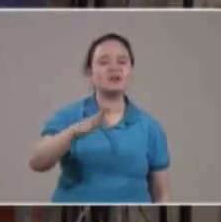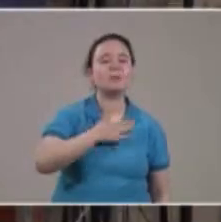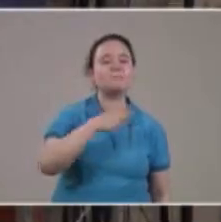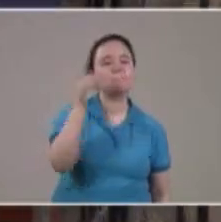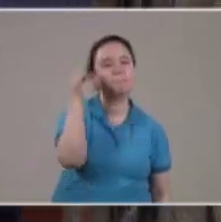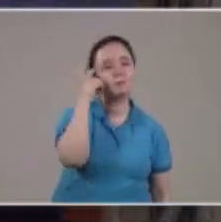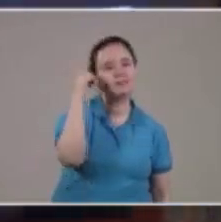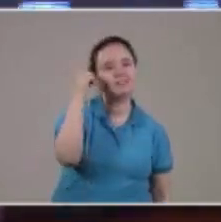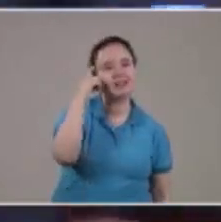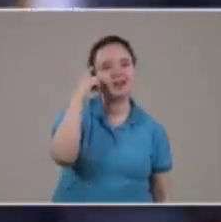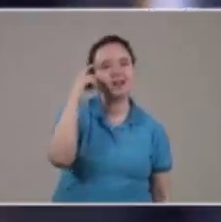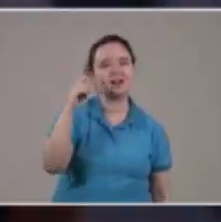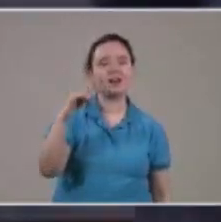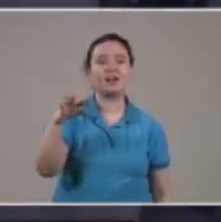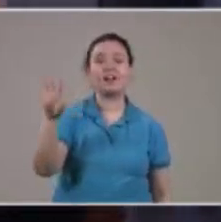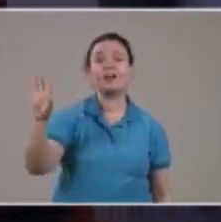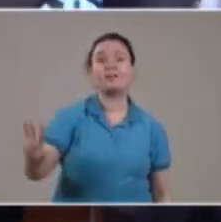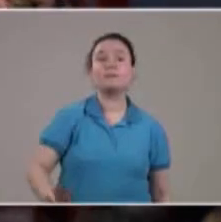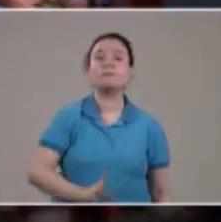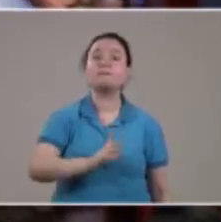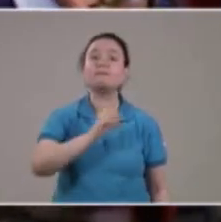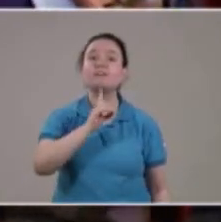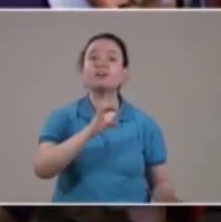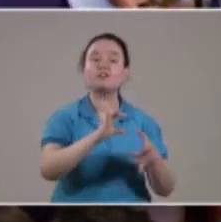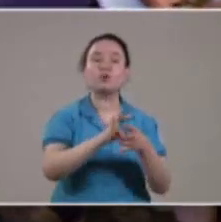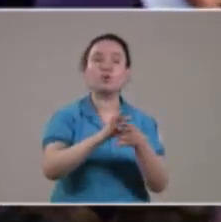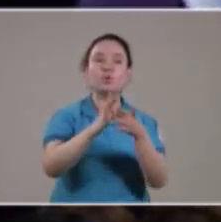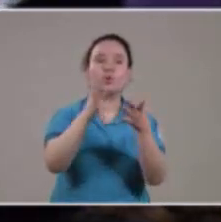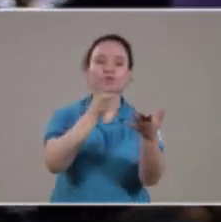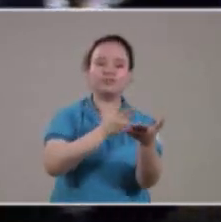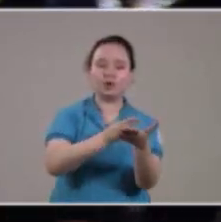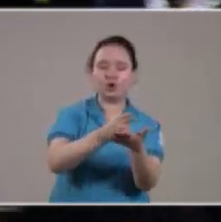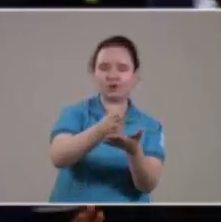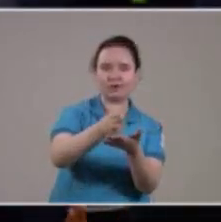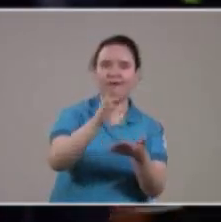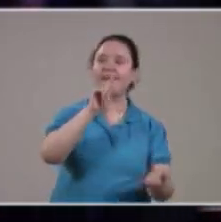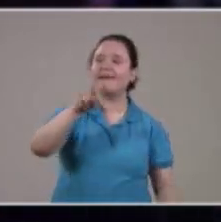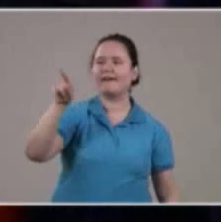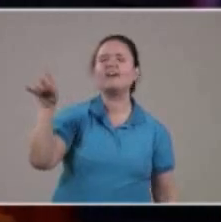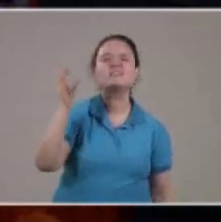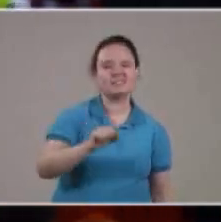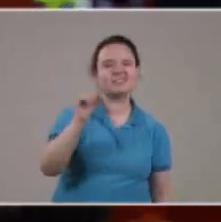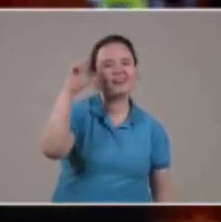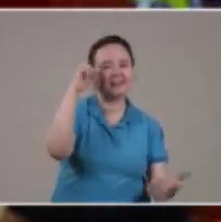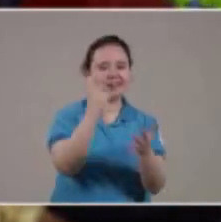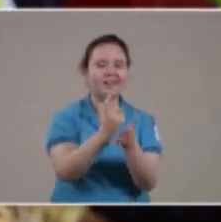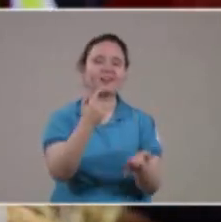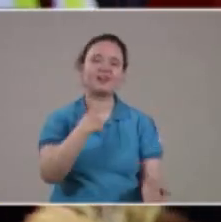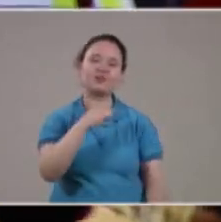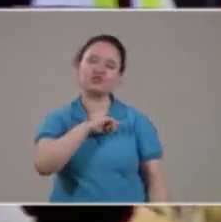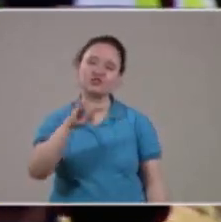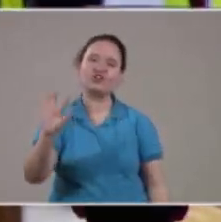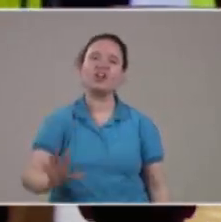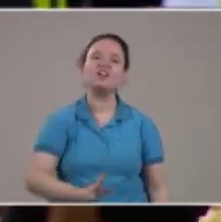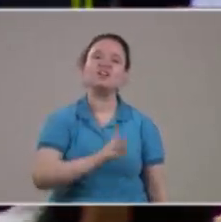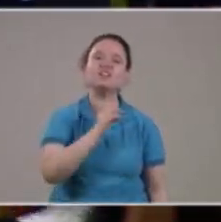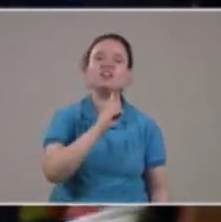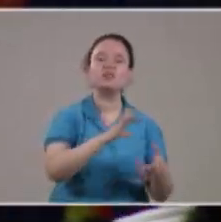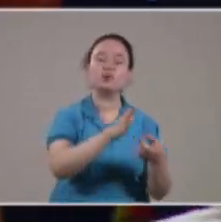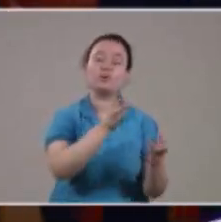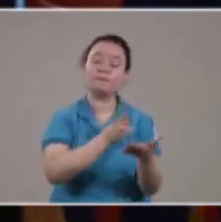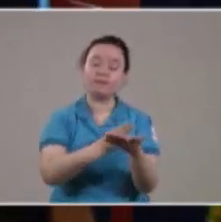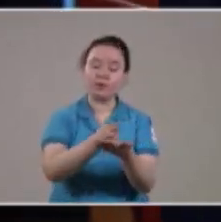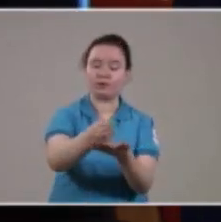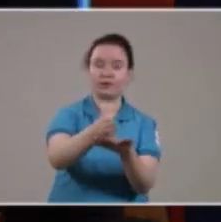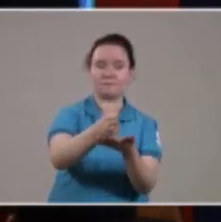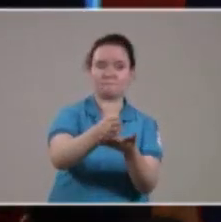considerarán digno de honra. Ellas sí me considerarán digno de